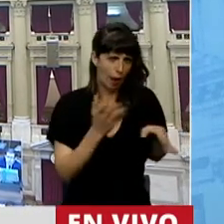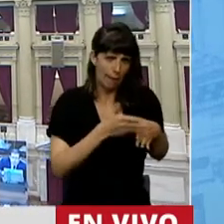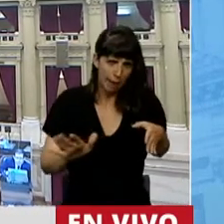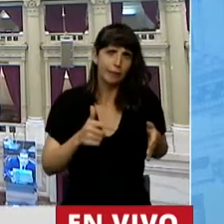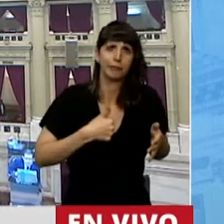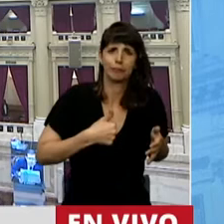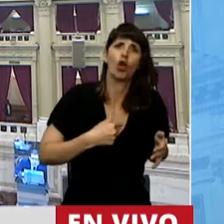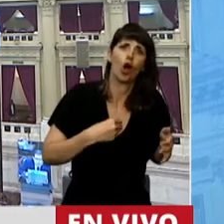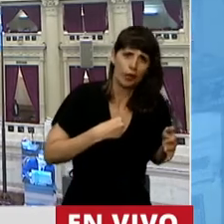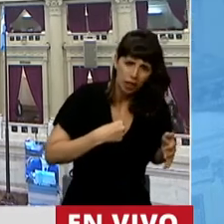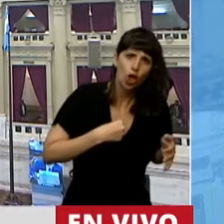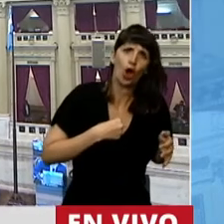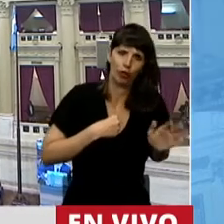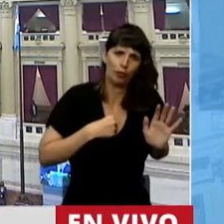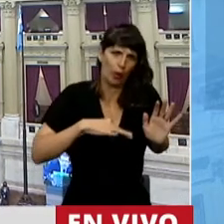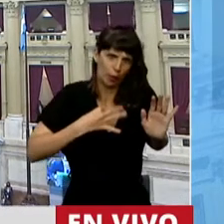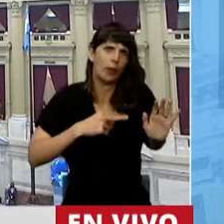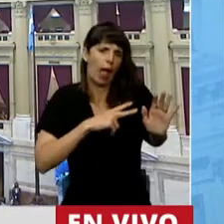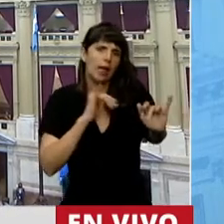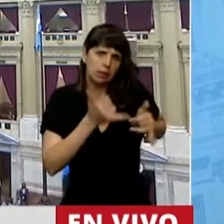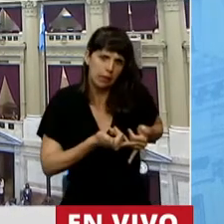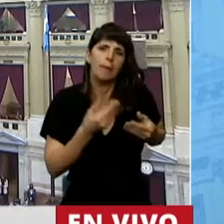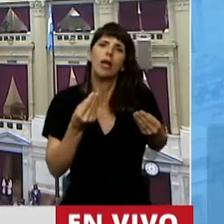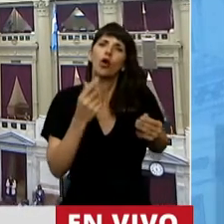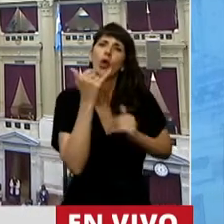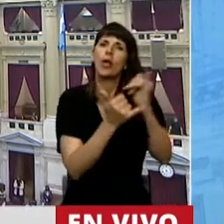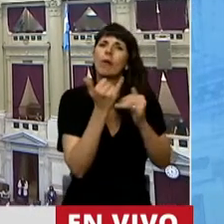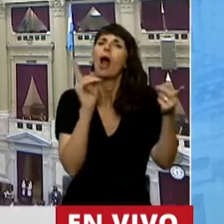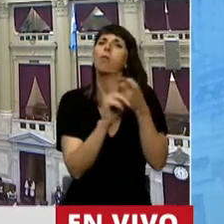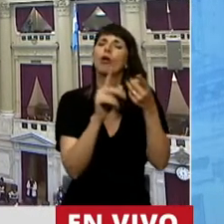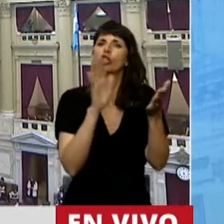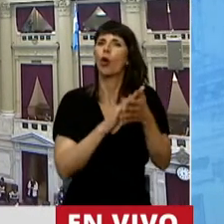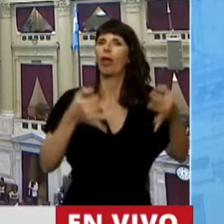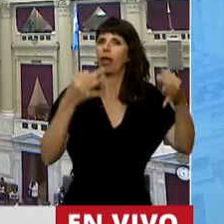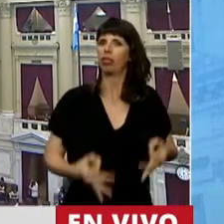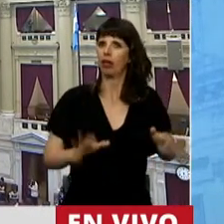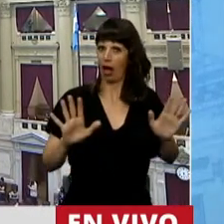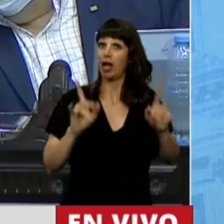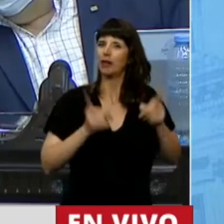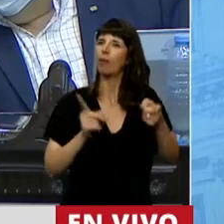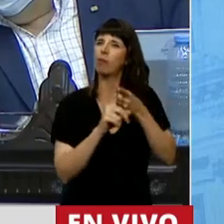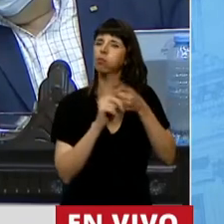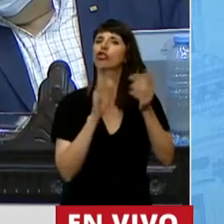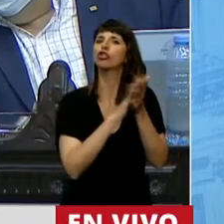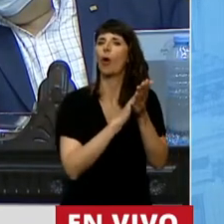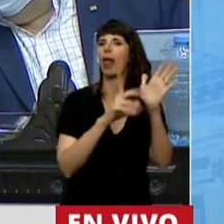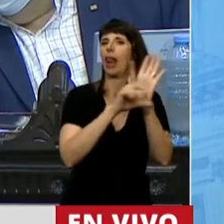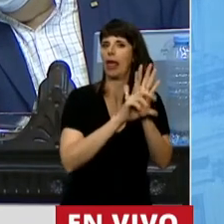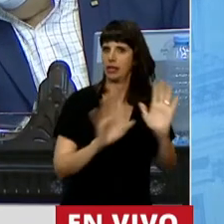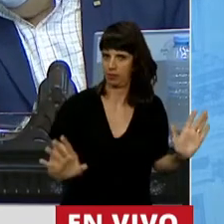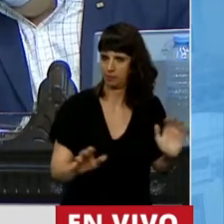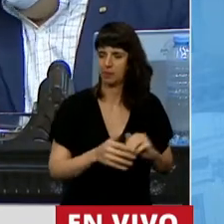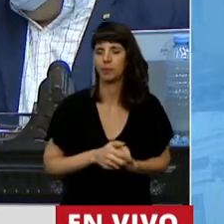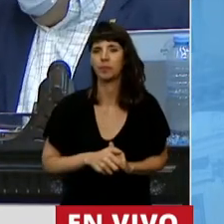convicciones religiosas en lo personal, sino de ética racional y de orden jurídico constitucional. Estamos ante un